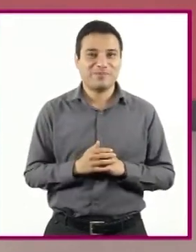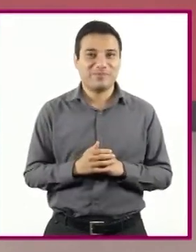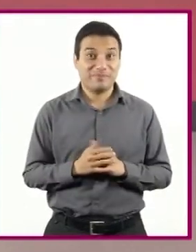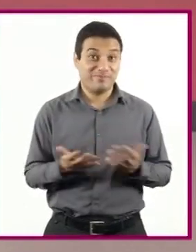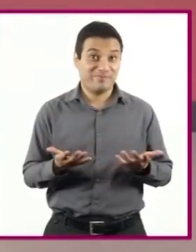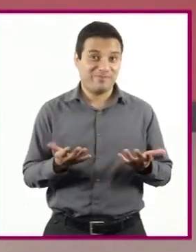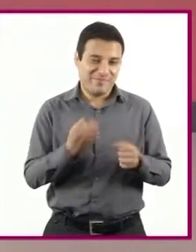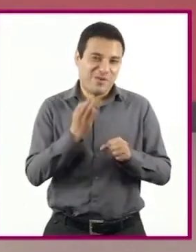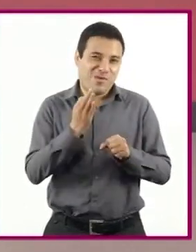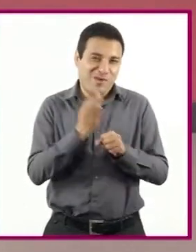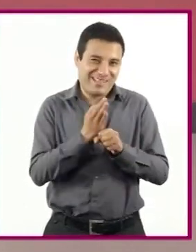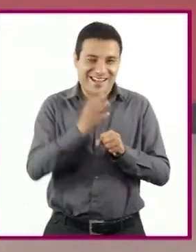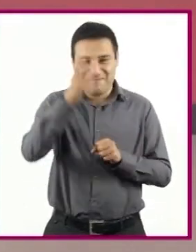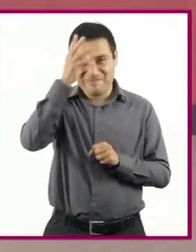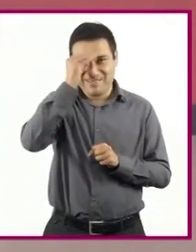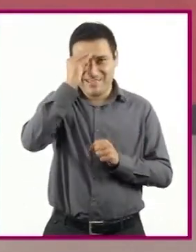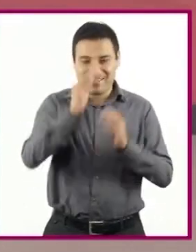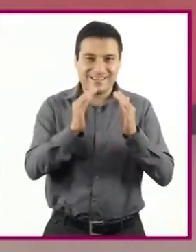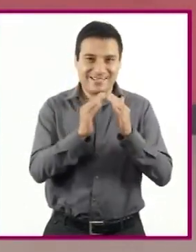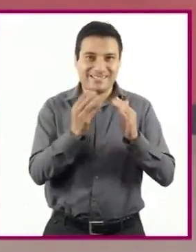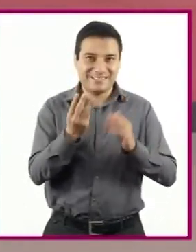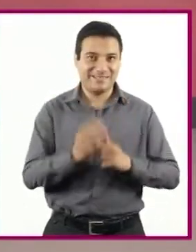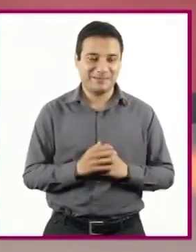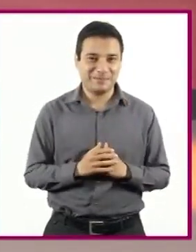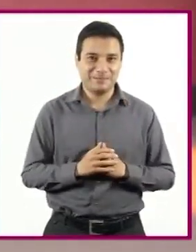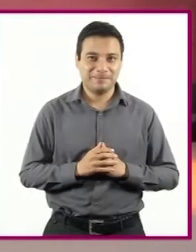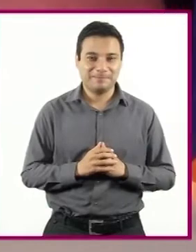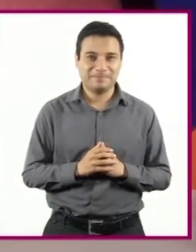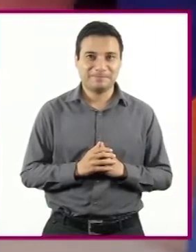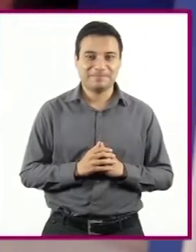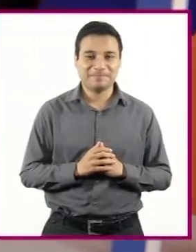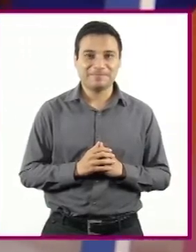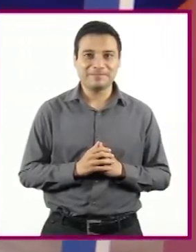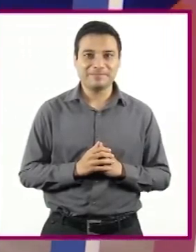emisión de la estrategia Aprende en Casa 3.